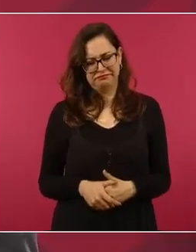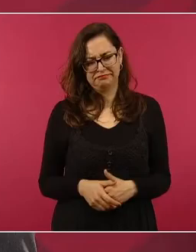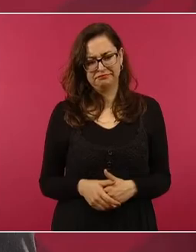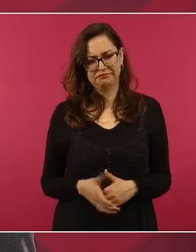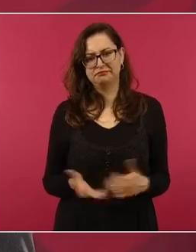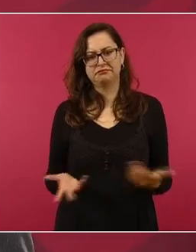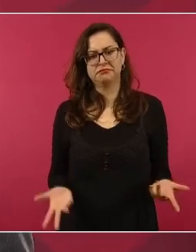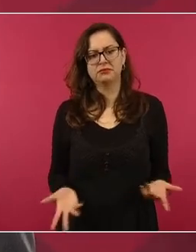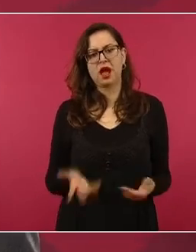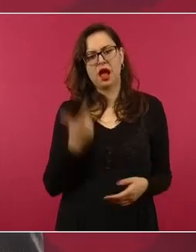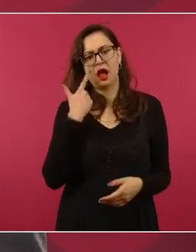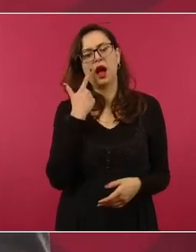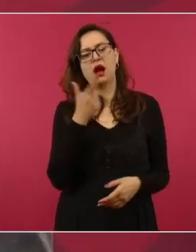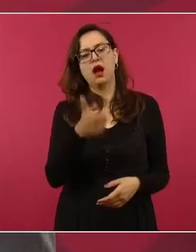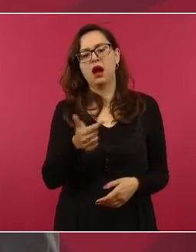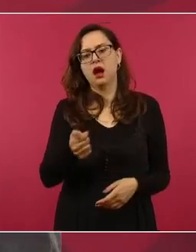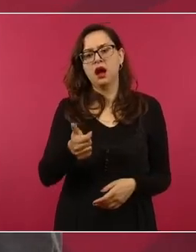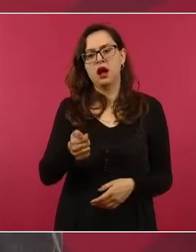se les